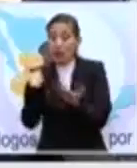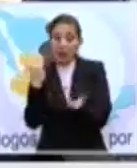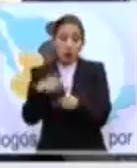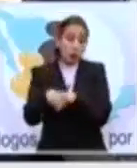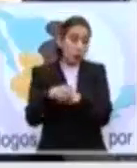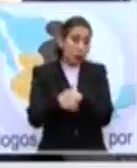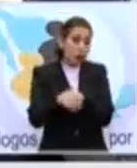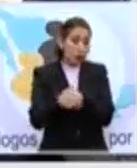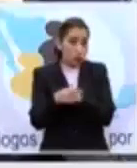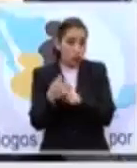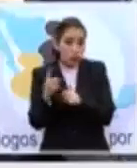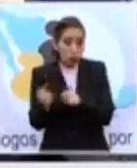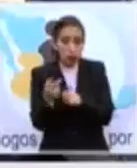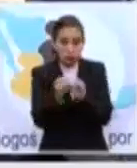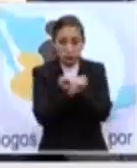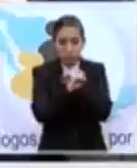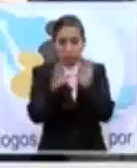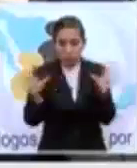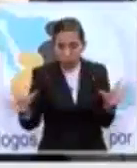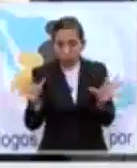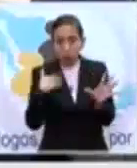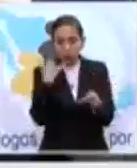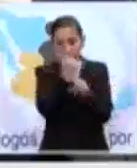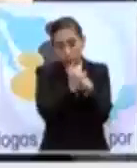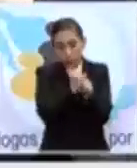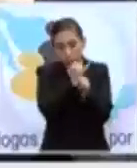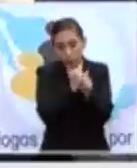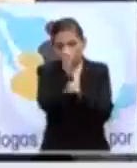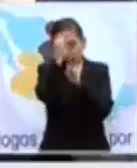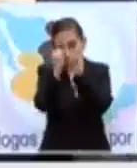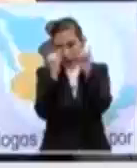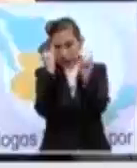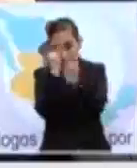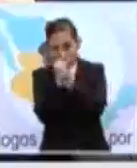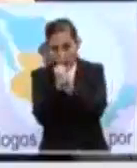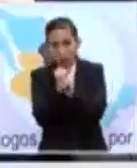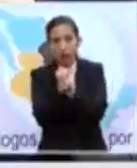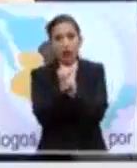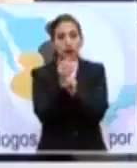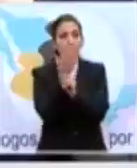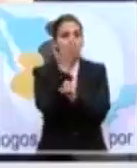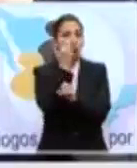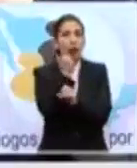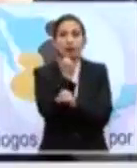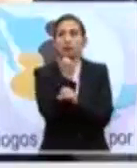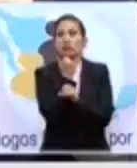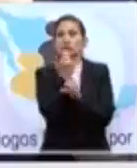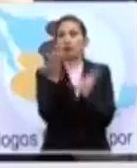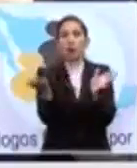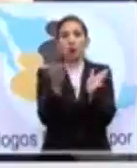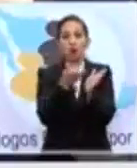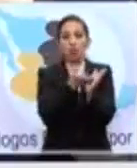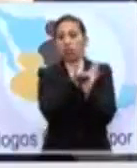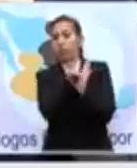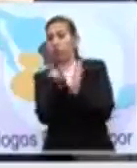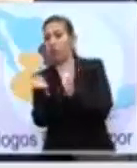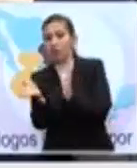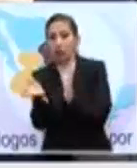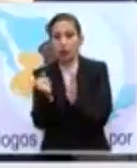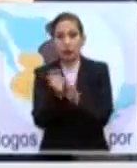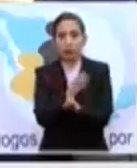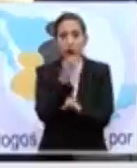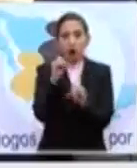números son claros en los estudios a nivel internacional. No hay incluso un sesgo por ser